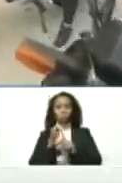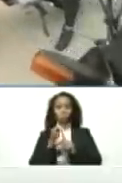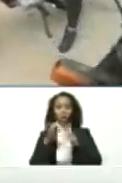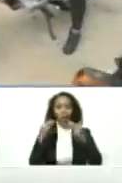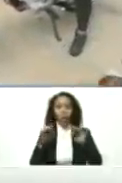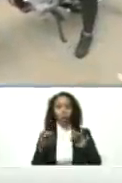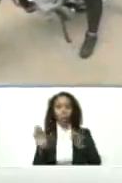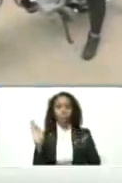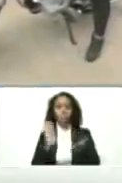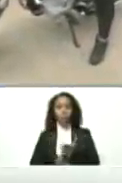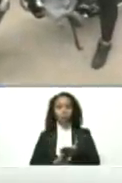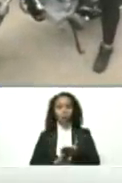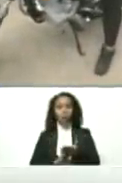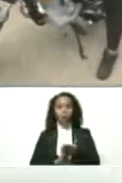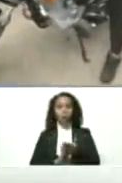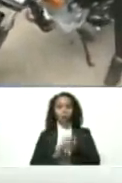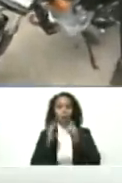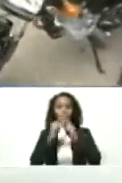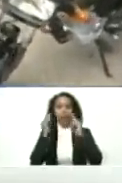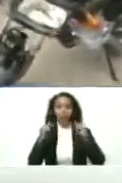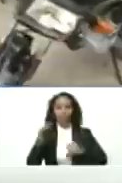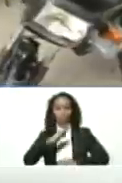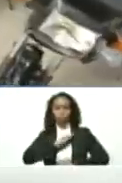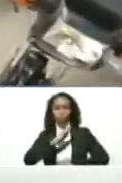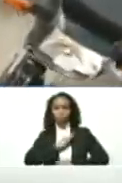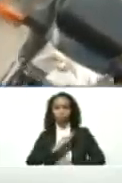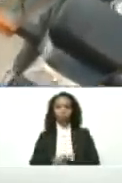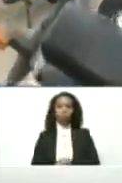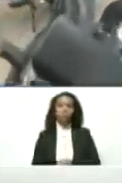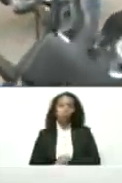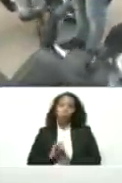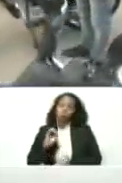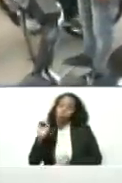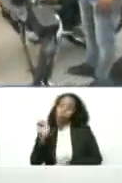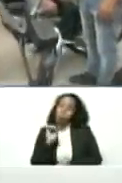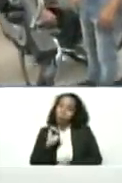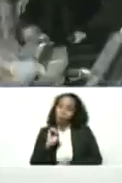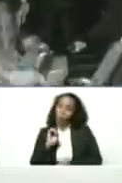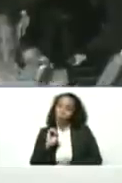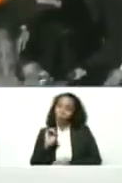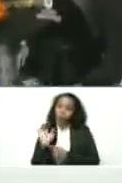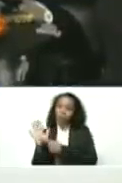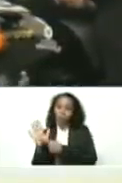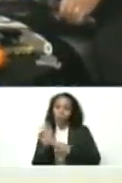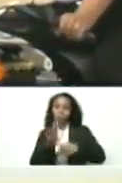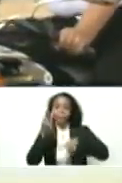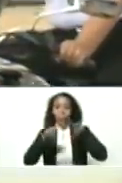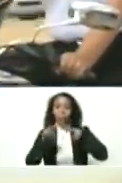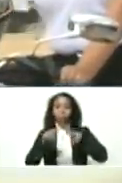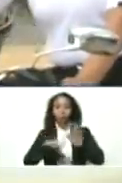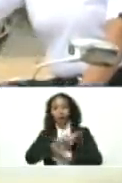puedan colocarlo en tiendas, tiendas propias o tiendas del comercio en